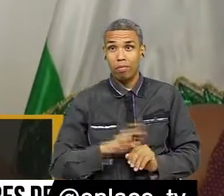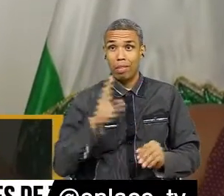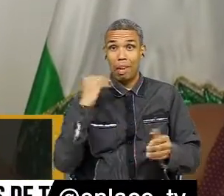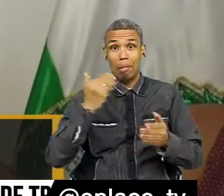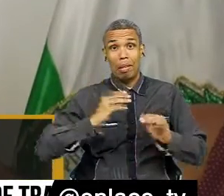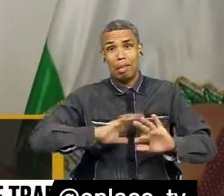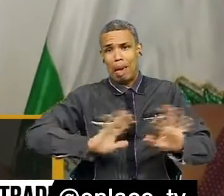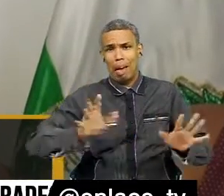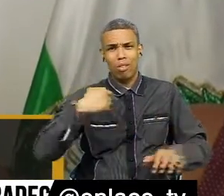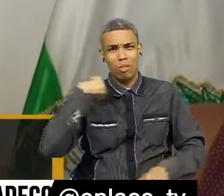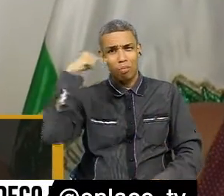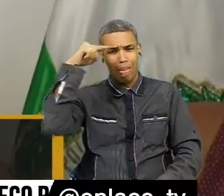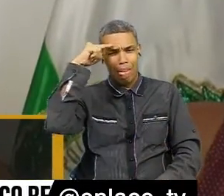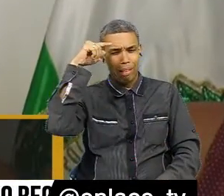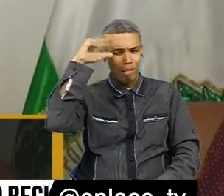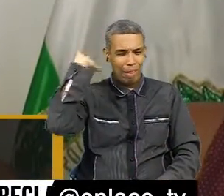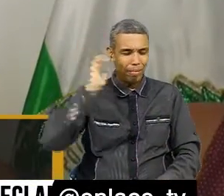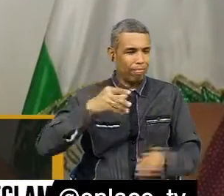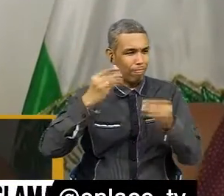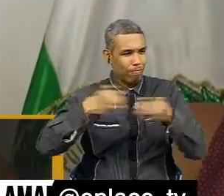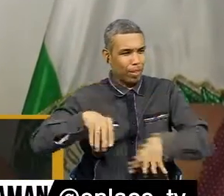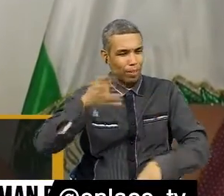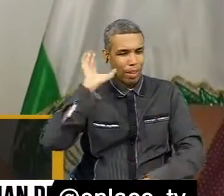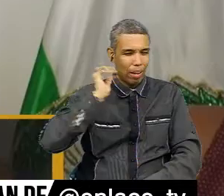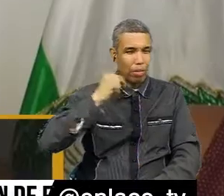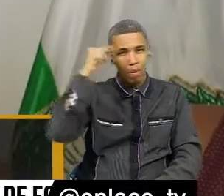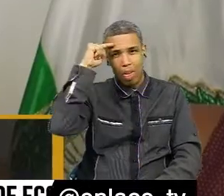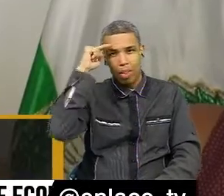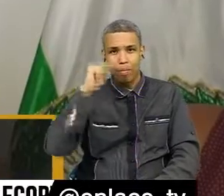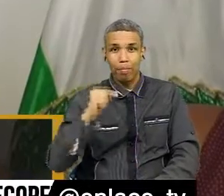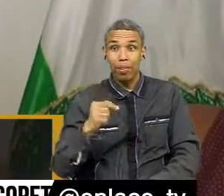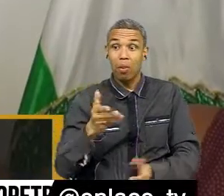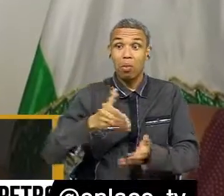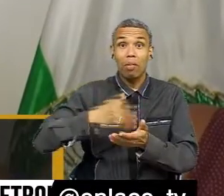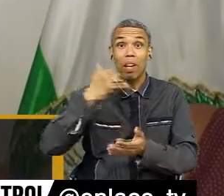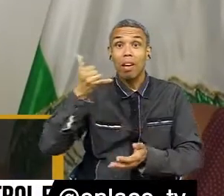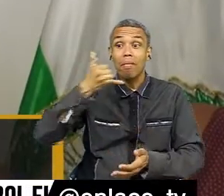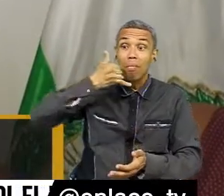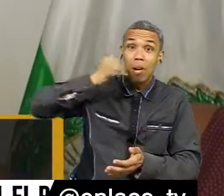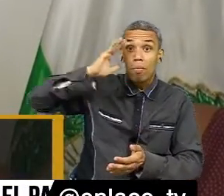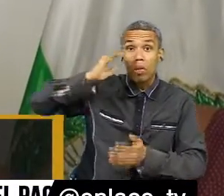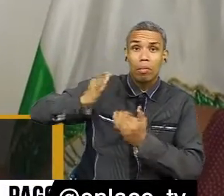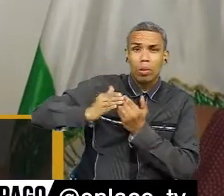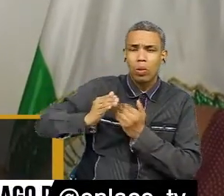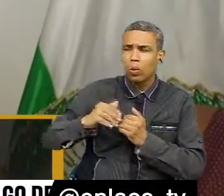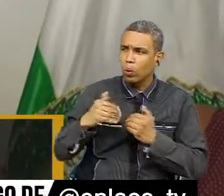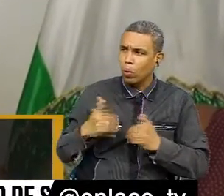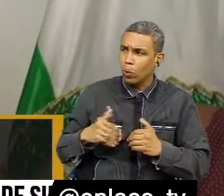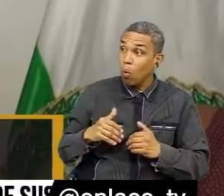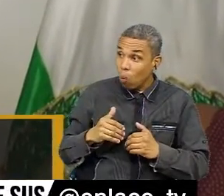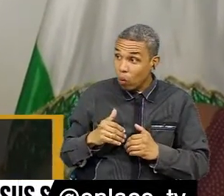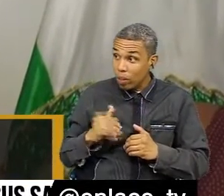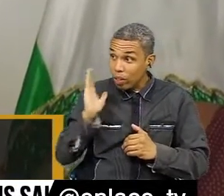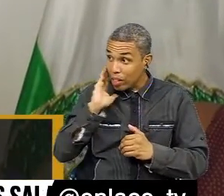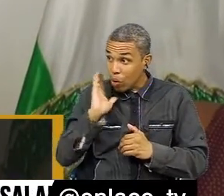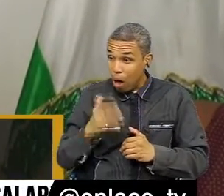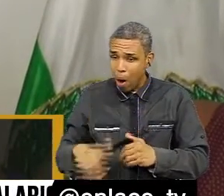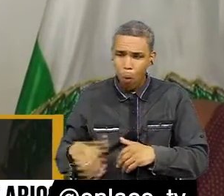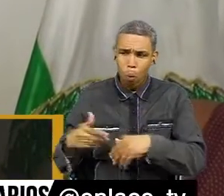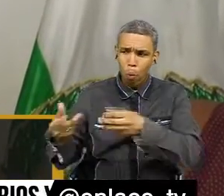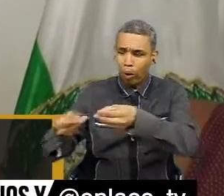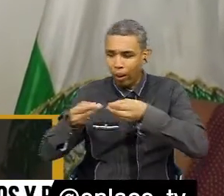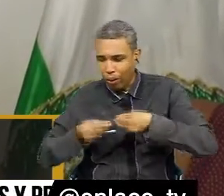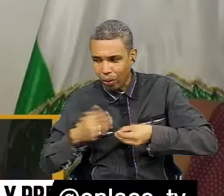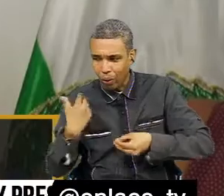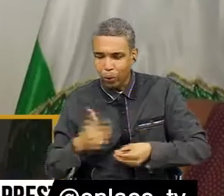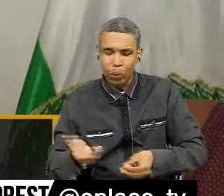esperanzas que tenía de recuperar el celular. Y pues no esperaba que me fueran a llamar, y la verdad que un excelente servicio y la verdad muy satisfecho. No